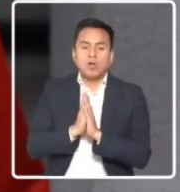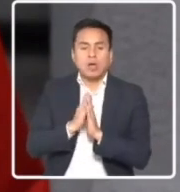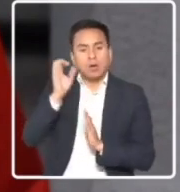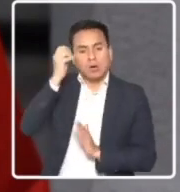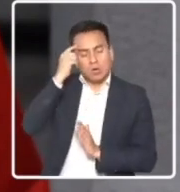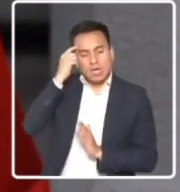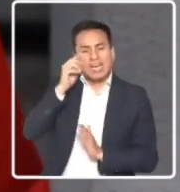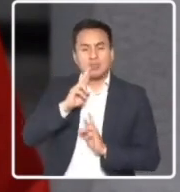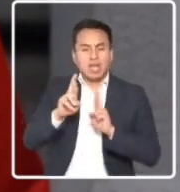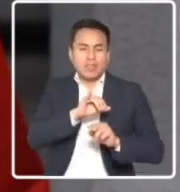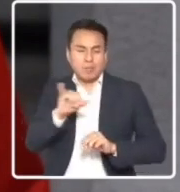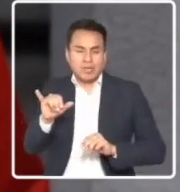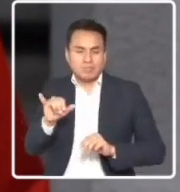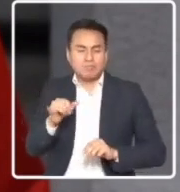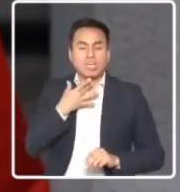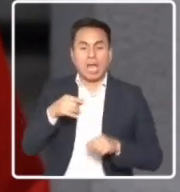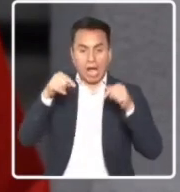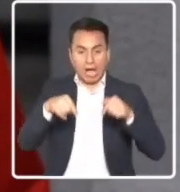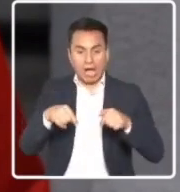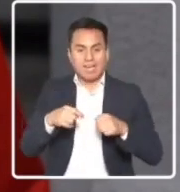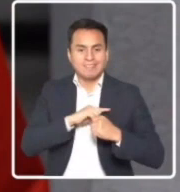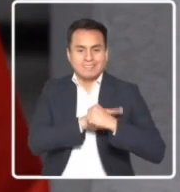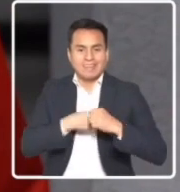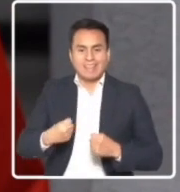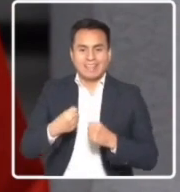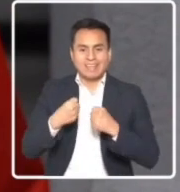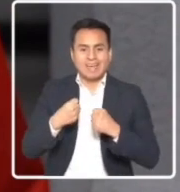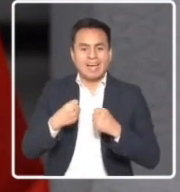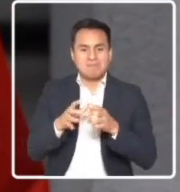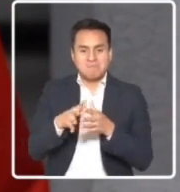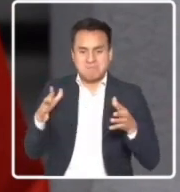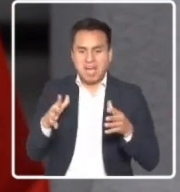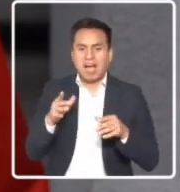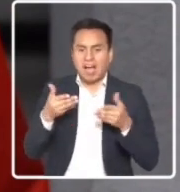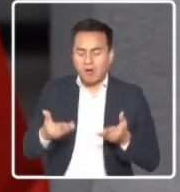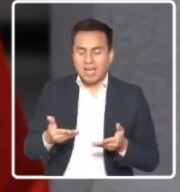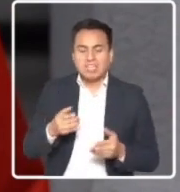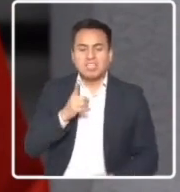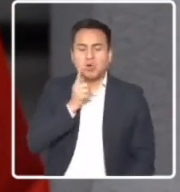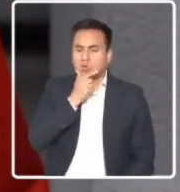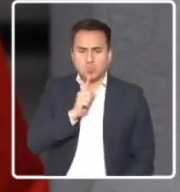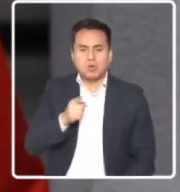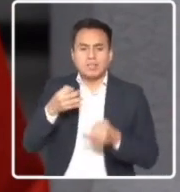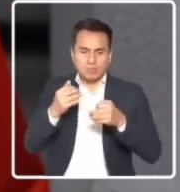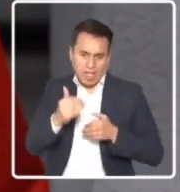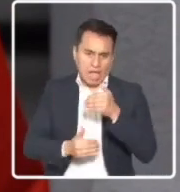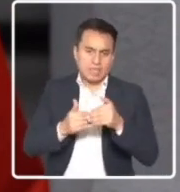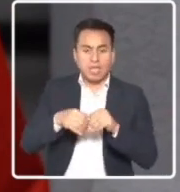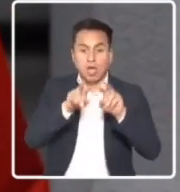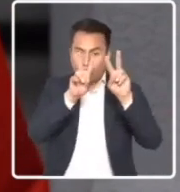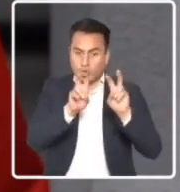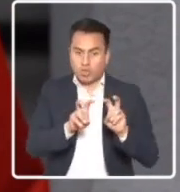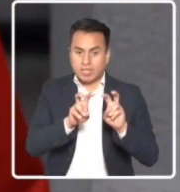nuestros resultados. Porque acá, con esta energía desbordante que nos acompaña, no me cabe ninguna duda que vamos a poder sacar adelante cuestiones